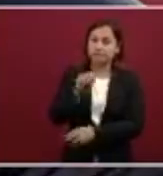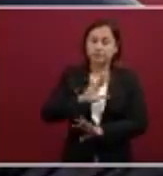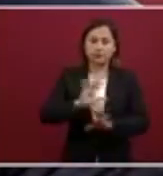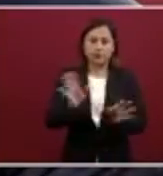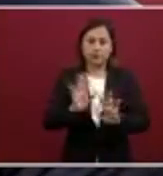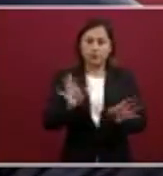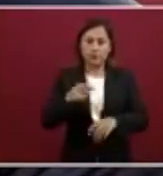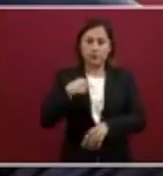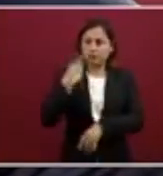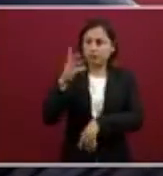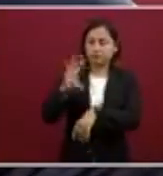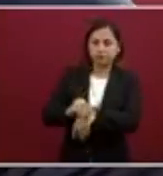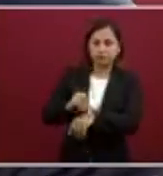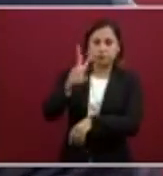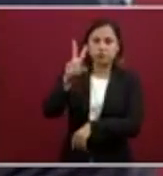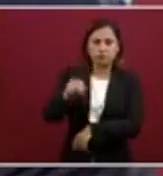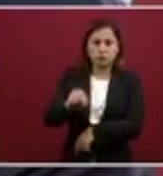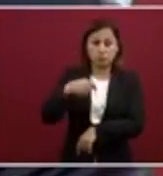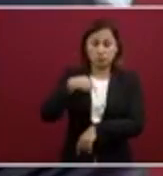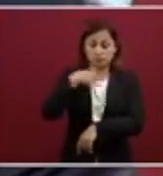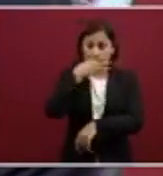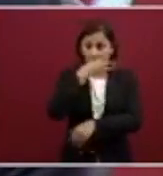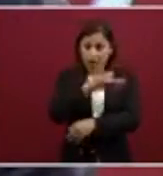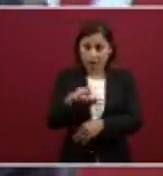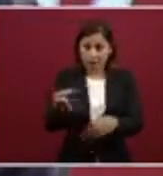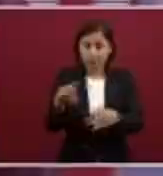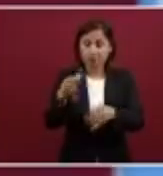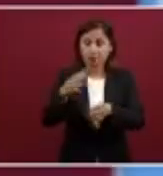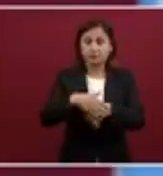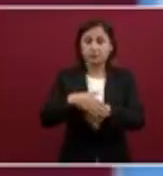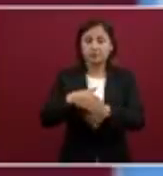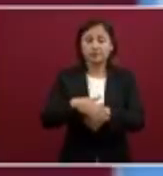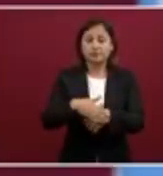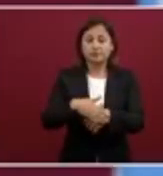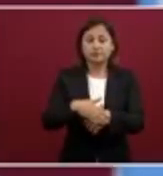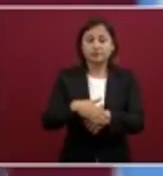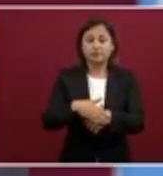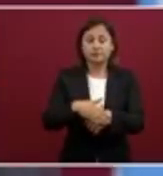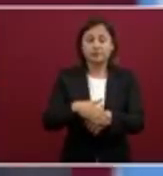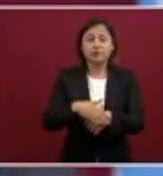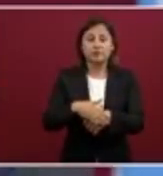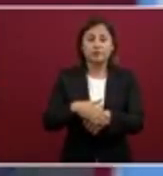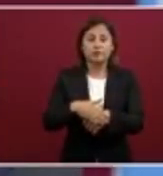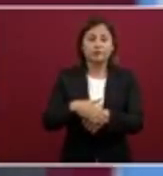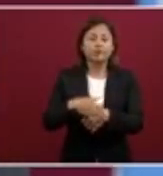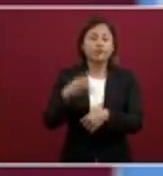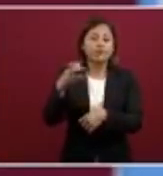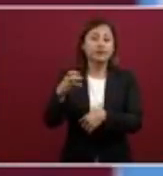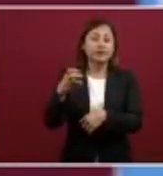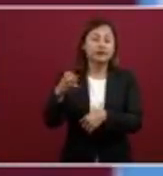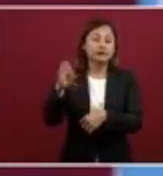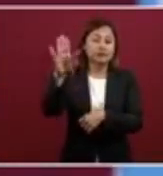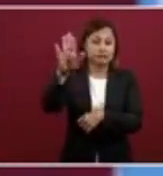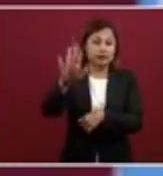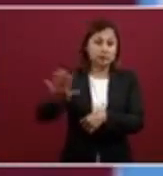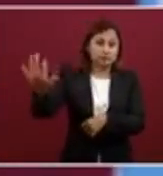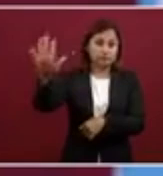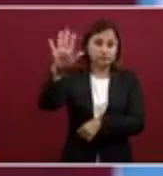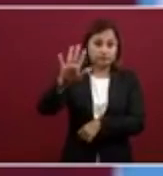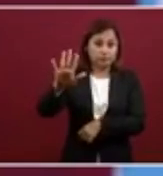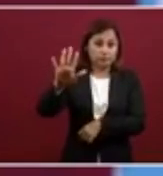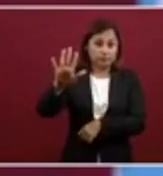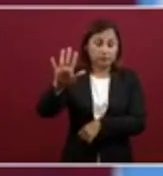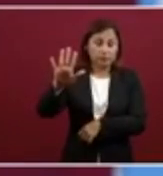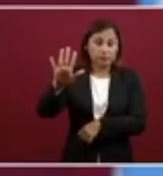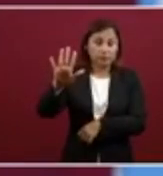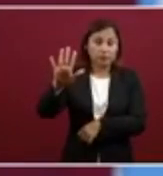adelanto de que esa área que estaba destinada